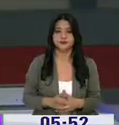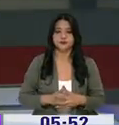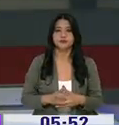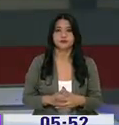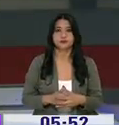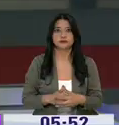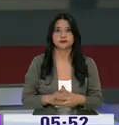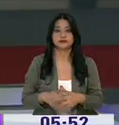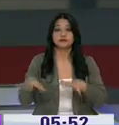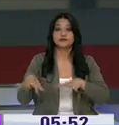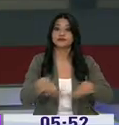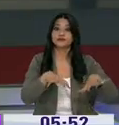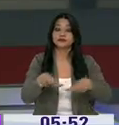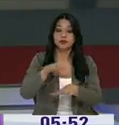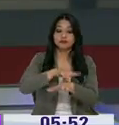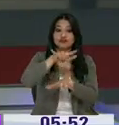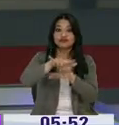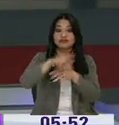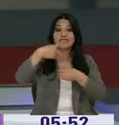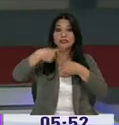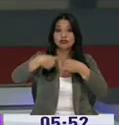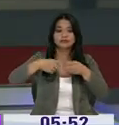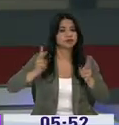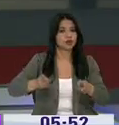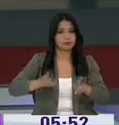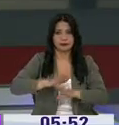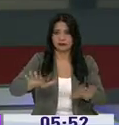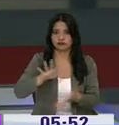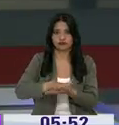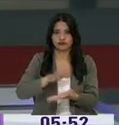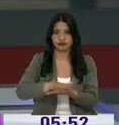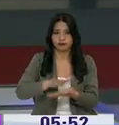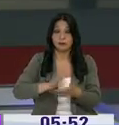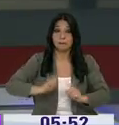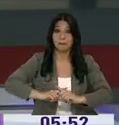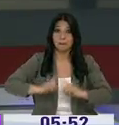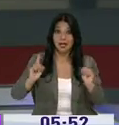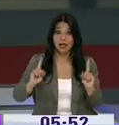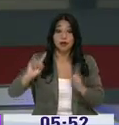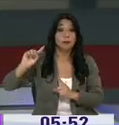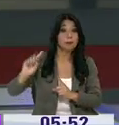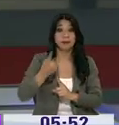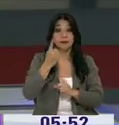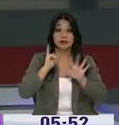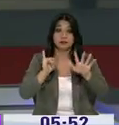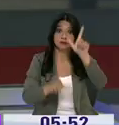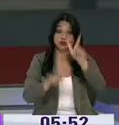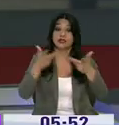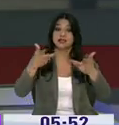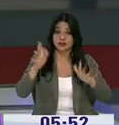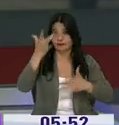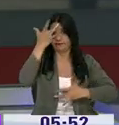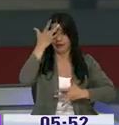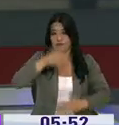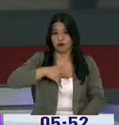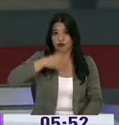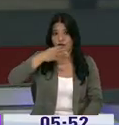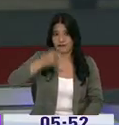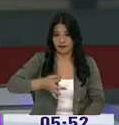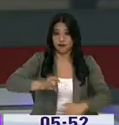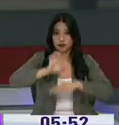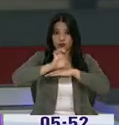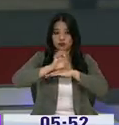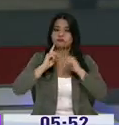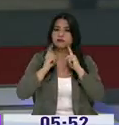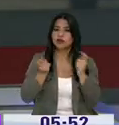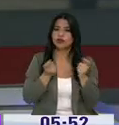operaciones en el aeropuerto de Quito se mantienen con normalidad, pero tras detectarse los primeros 6 casos de COVID-19 en el país, los controles